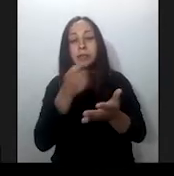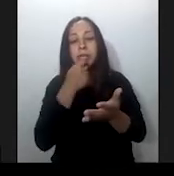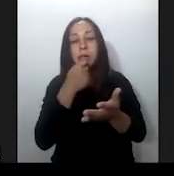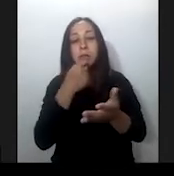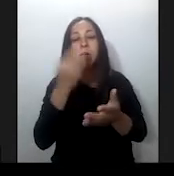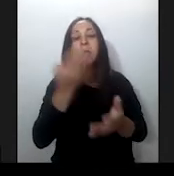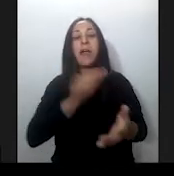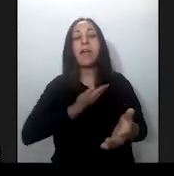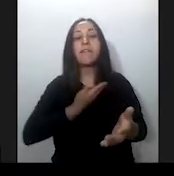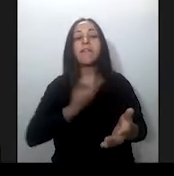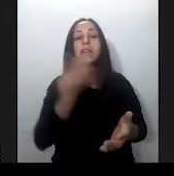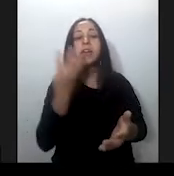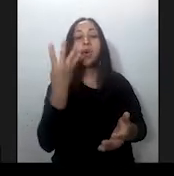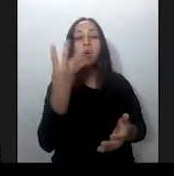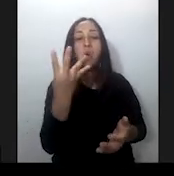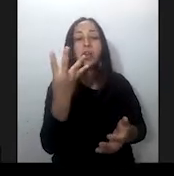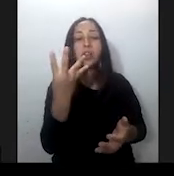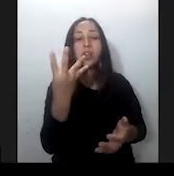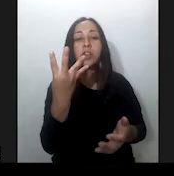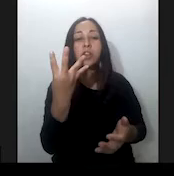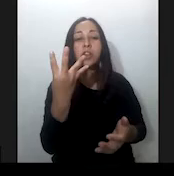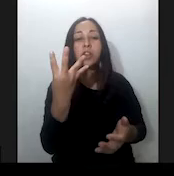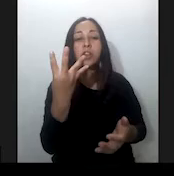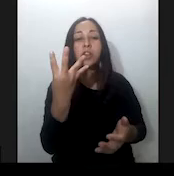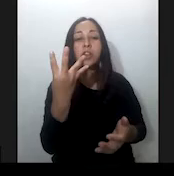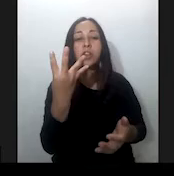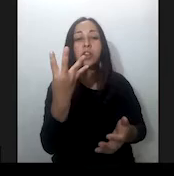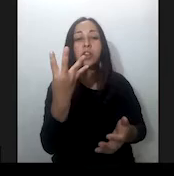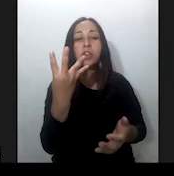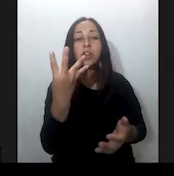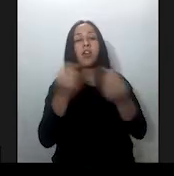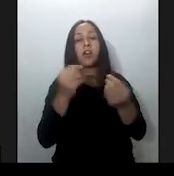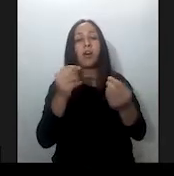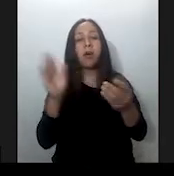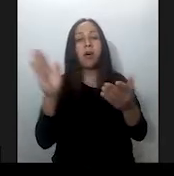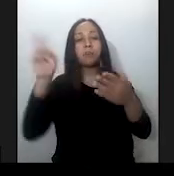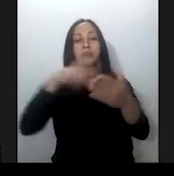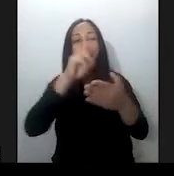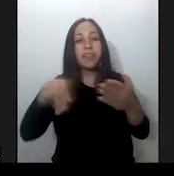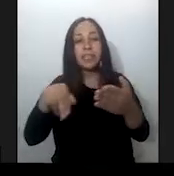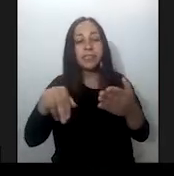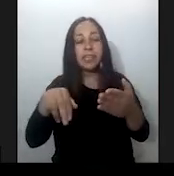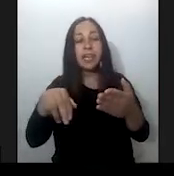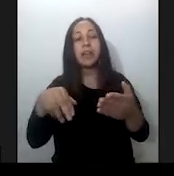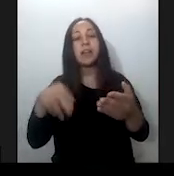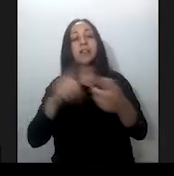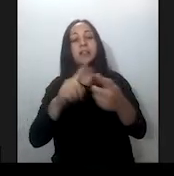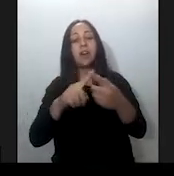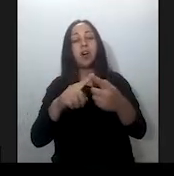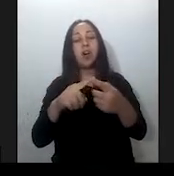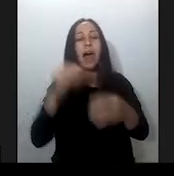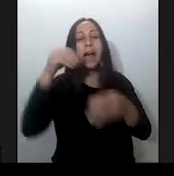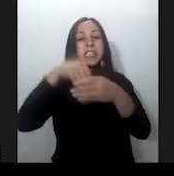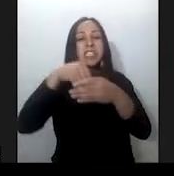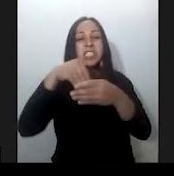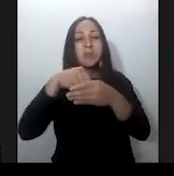para charlar un poco de esto de la referencia absoluta, cómo podemos deshacer, rehacer, cómo podemos guardar archivos en diferentes formatos, cómo podemos